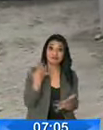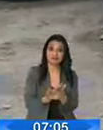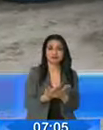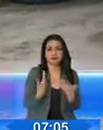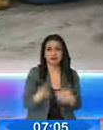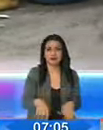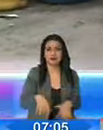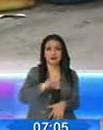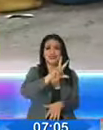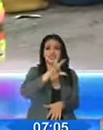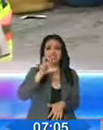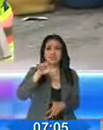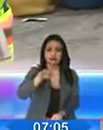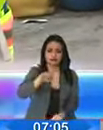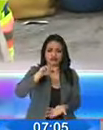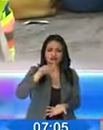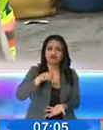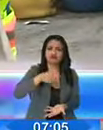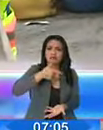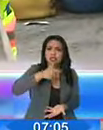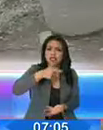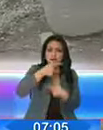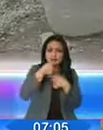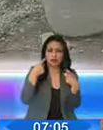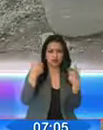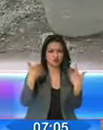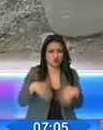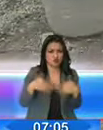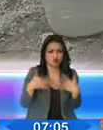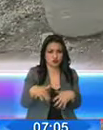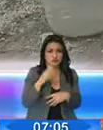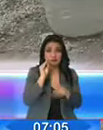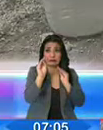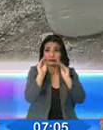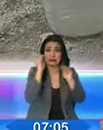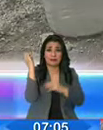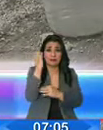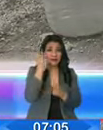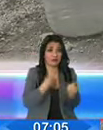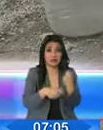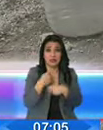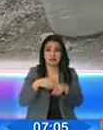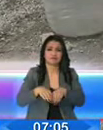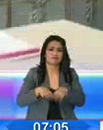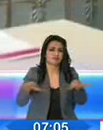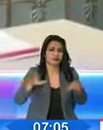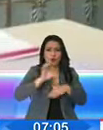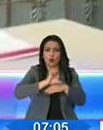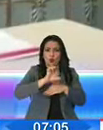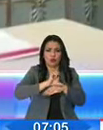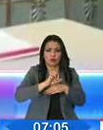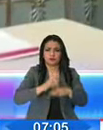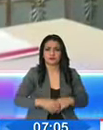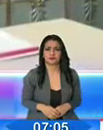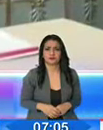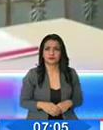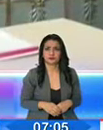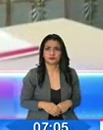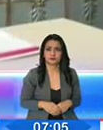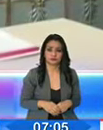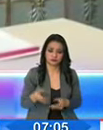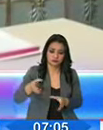más de 300 litros de licor artesanal. La alerta para evitar la venta de huanchaca es a nivel nacional. Adulteración, como